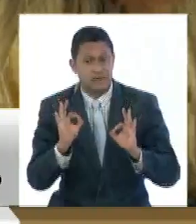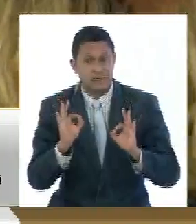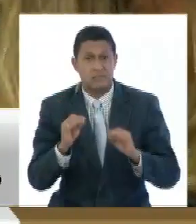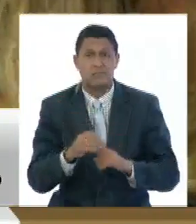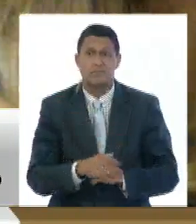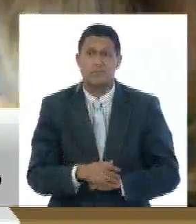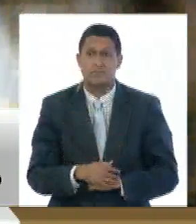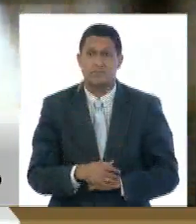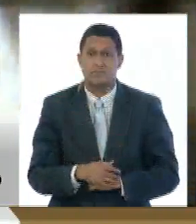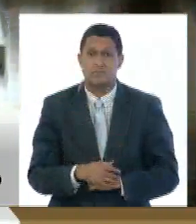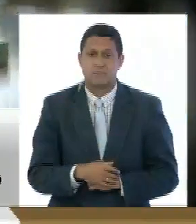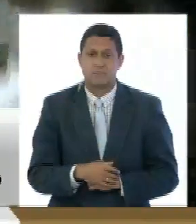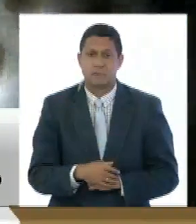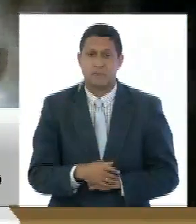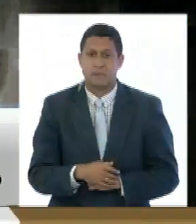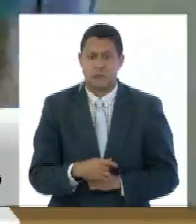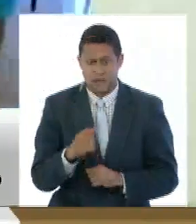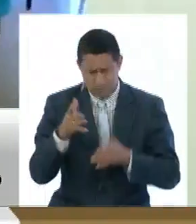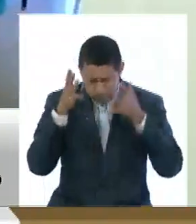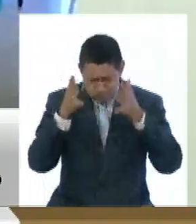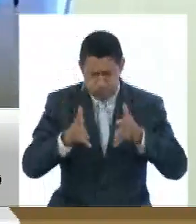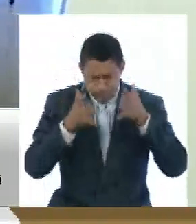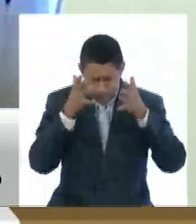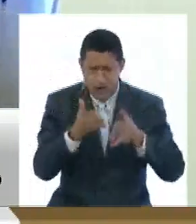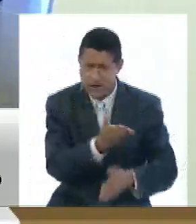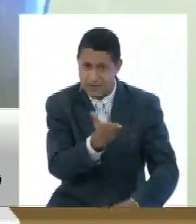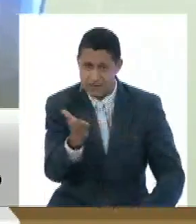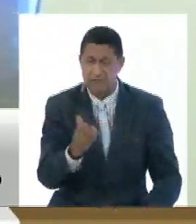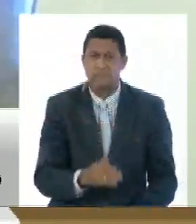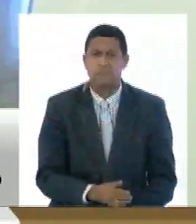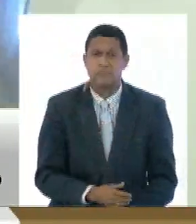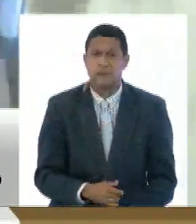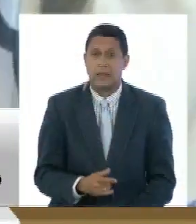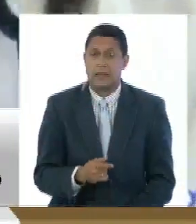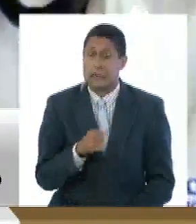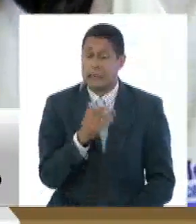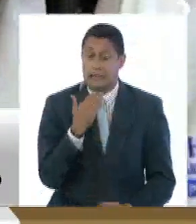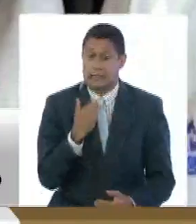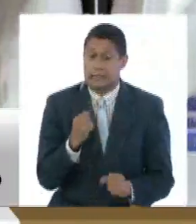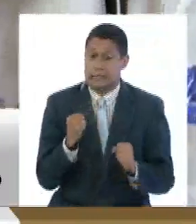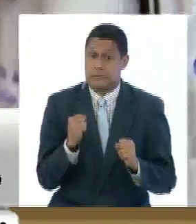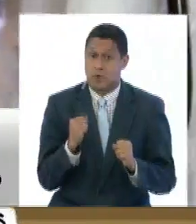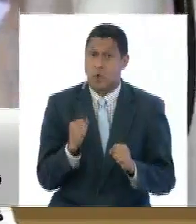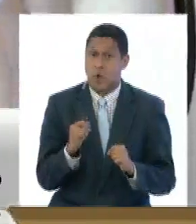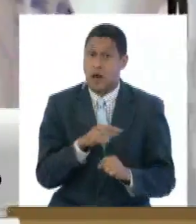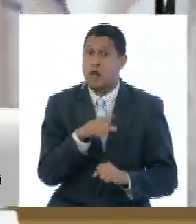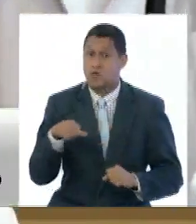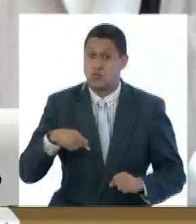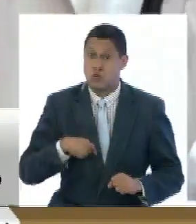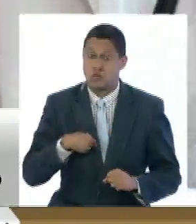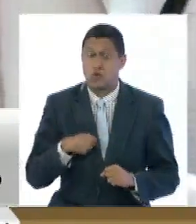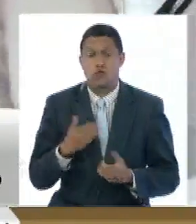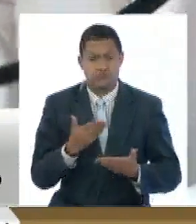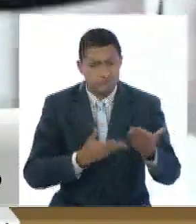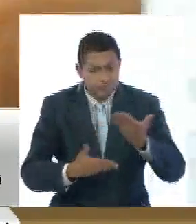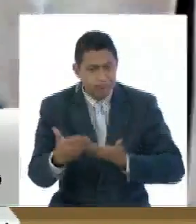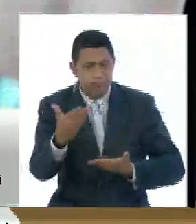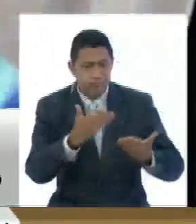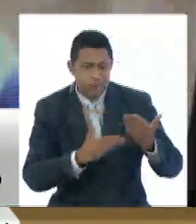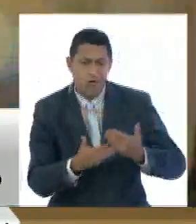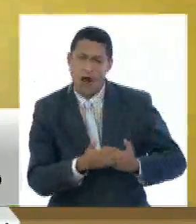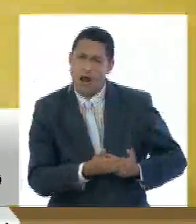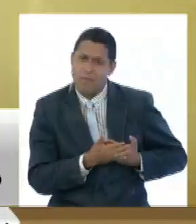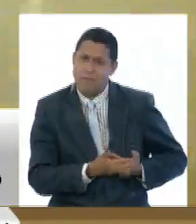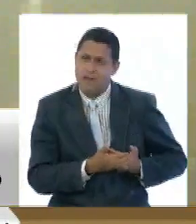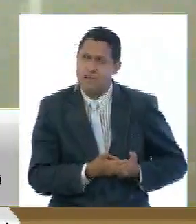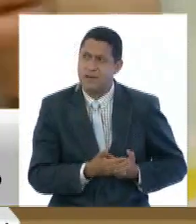absolutamente súper recontra entrenados para el manejo de esto, y gracias a eso es que nosotros somos amigables con lactancia materna,